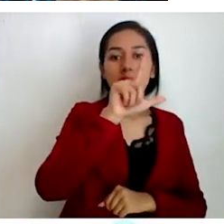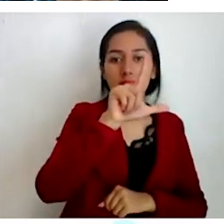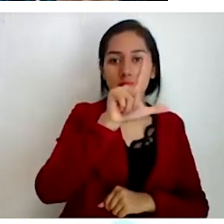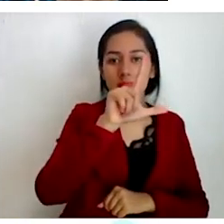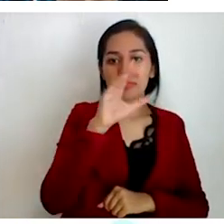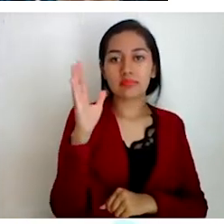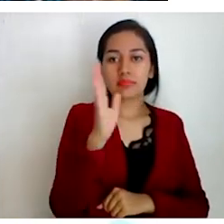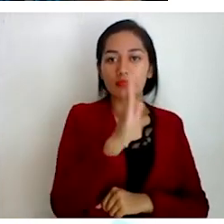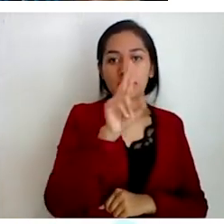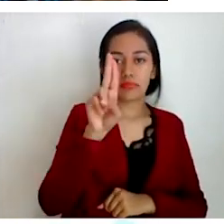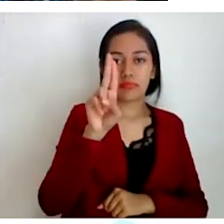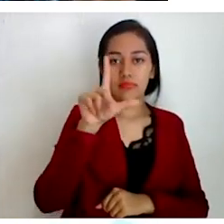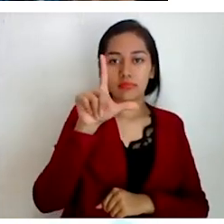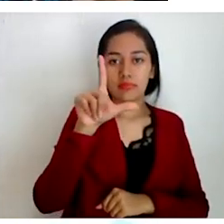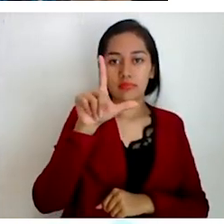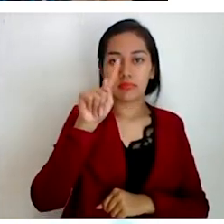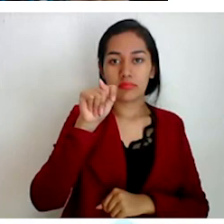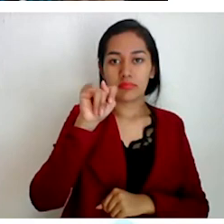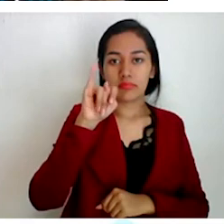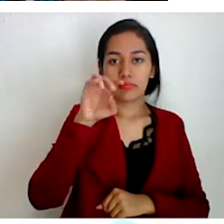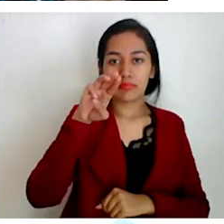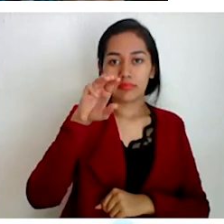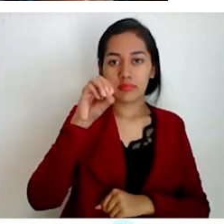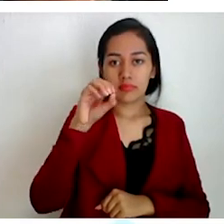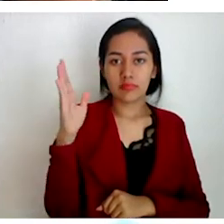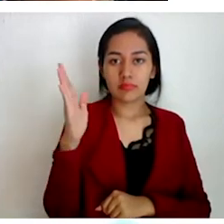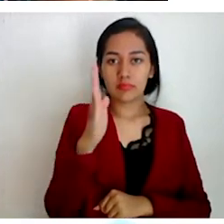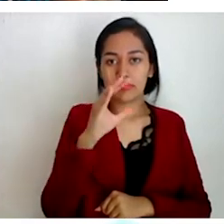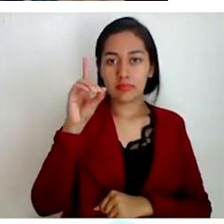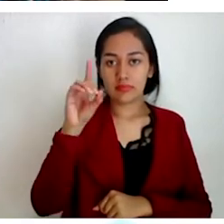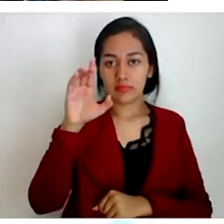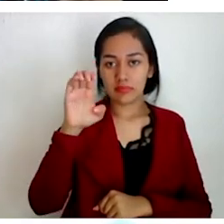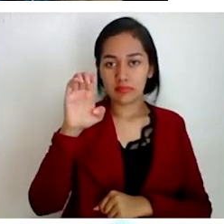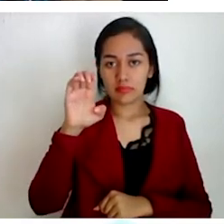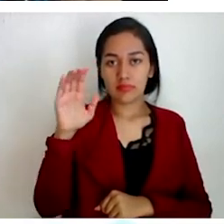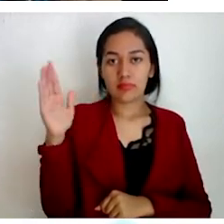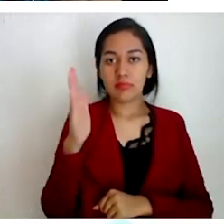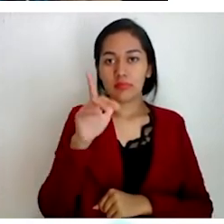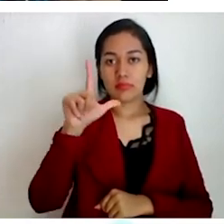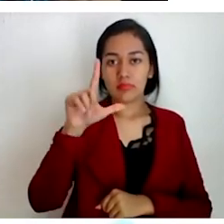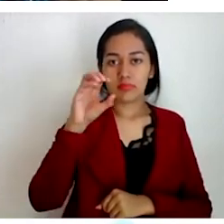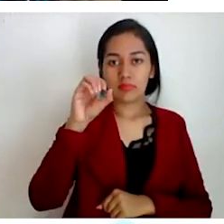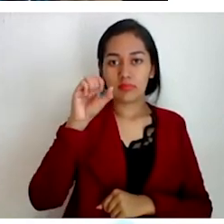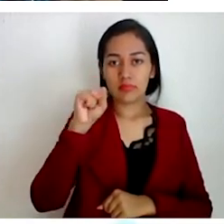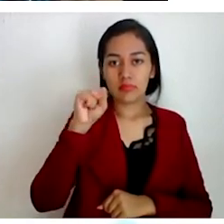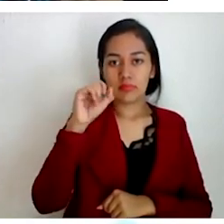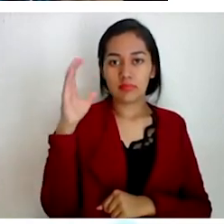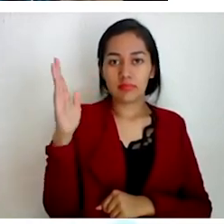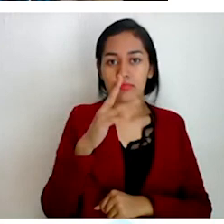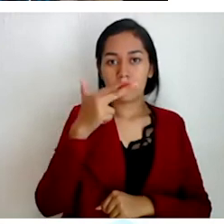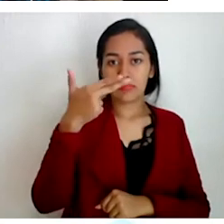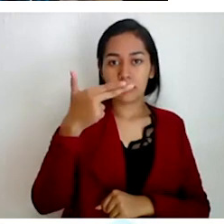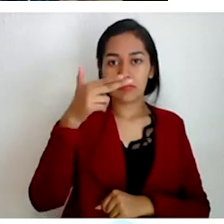Y bueno, esto me da pie a comentarles lo siguiente. Ya con eso termino de mis